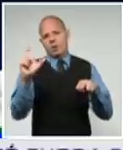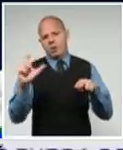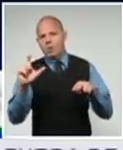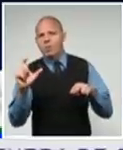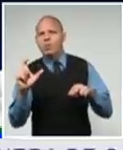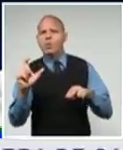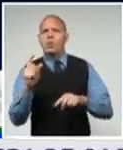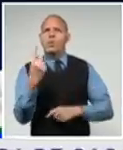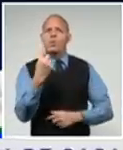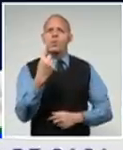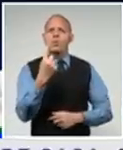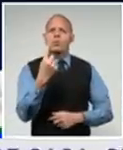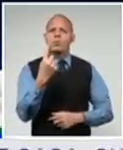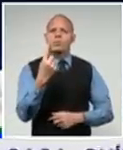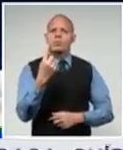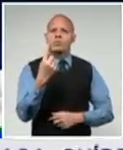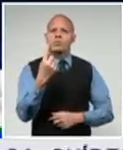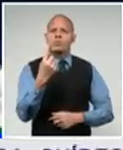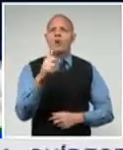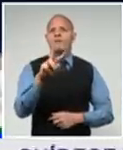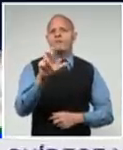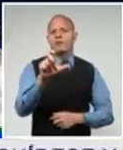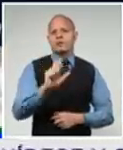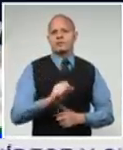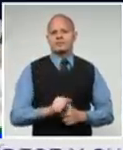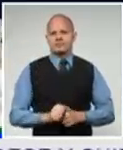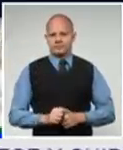en hospital de Villa Clara.